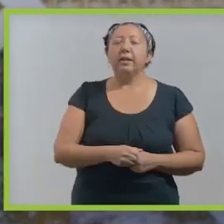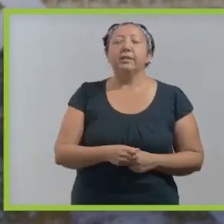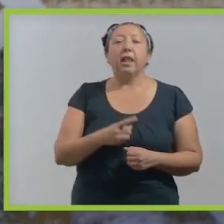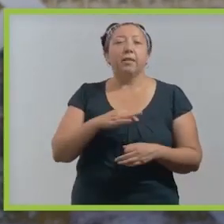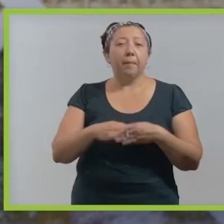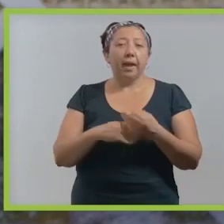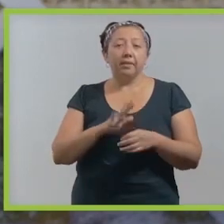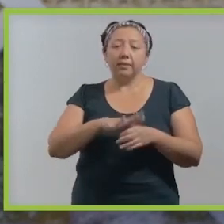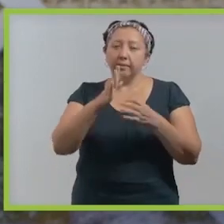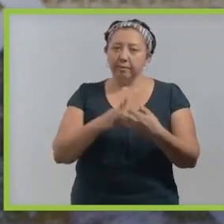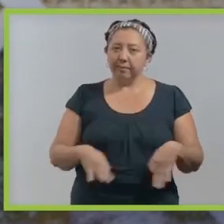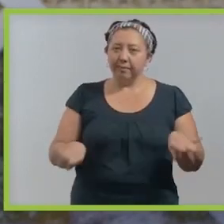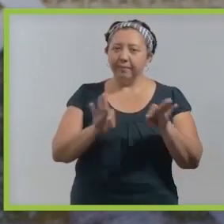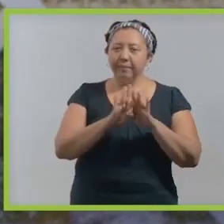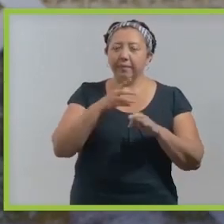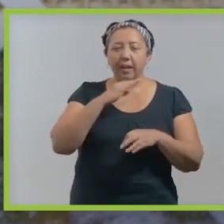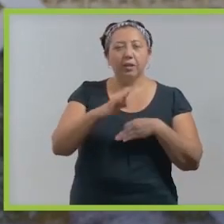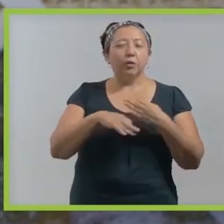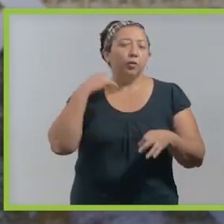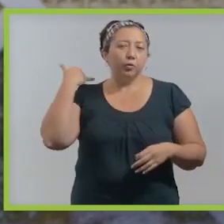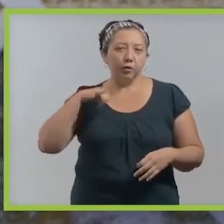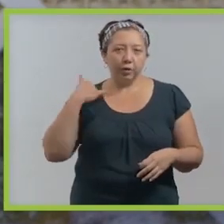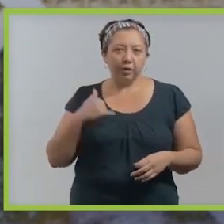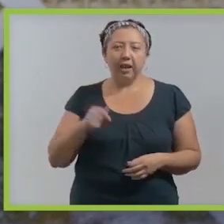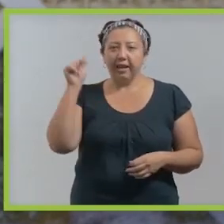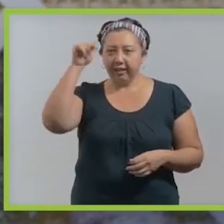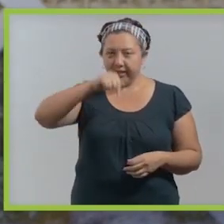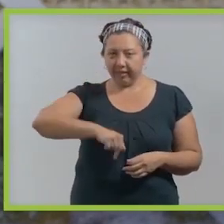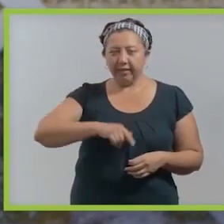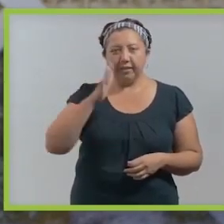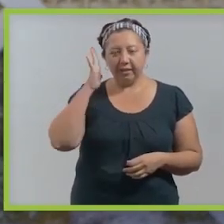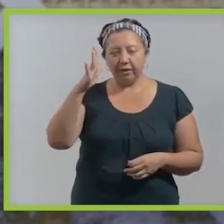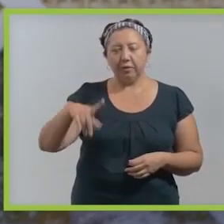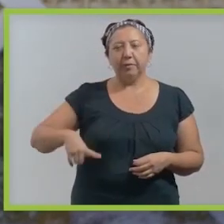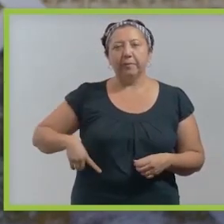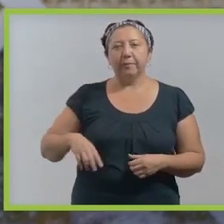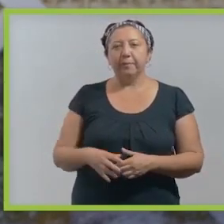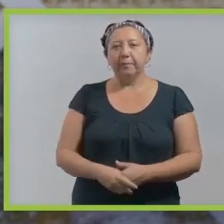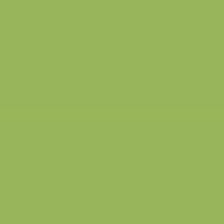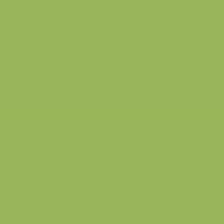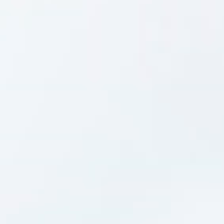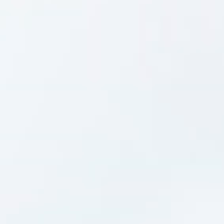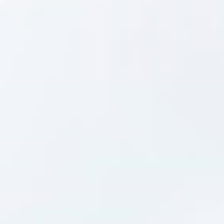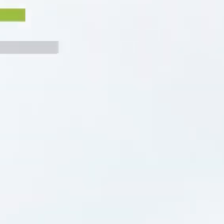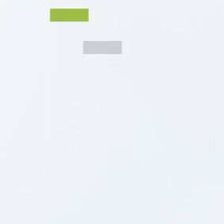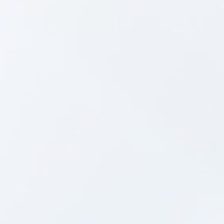Dosal de los temas que más nos interesan a todos los yucatecos, aquí directo con el Gober.